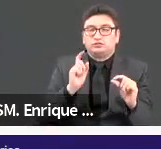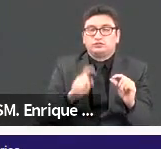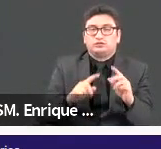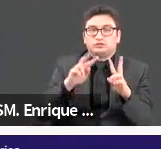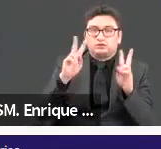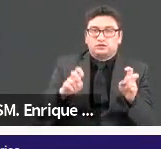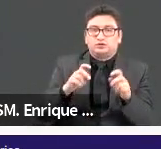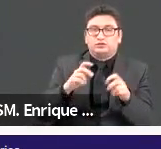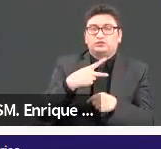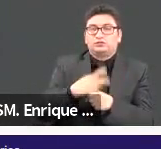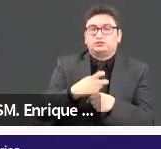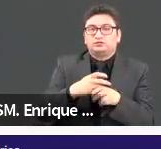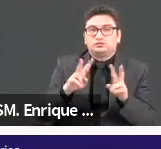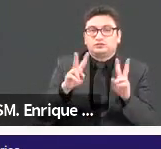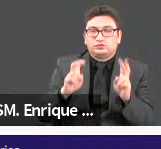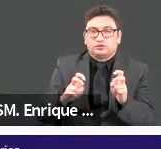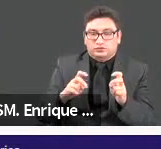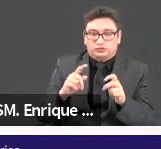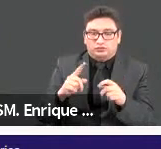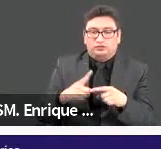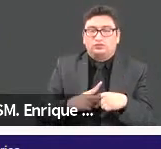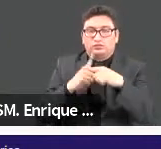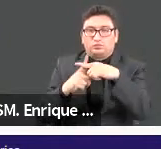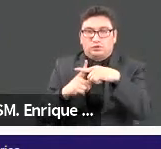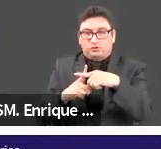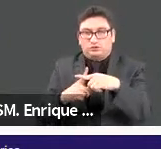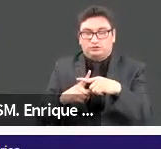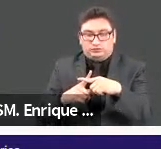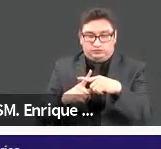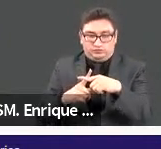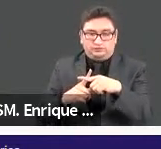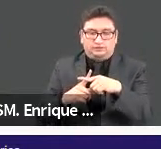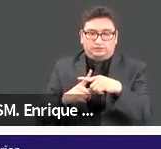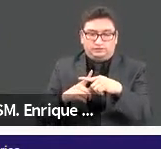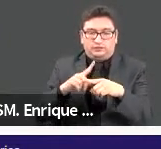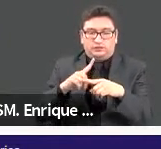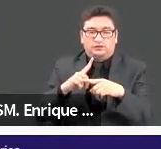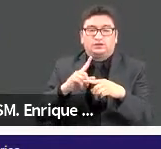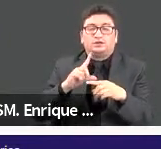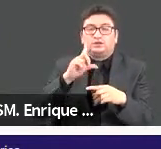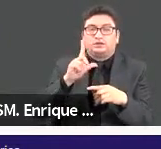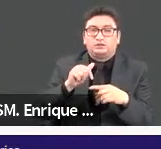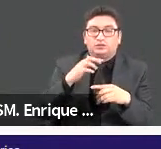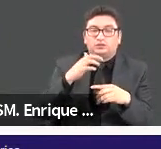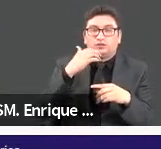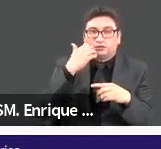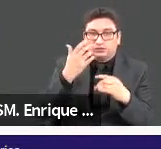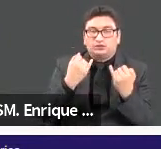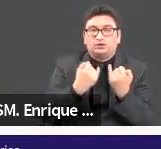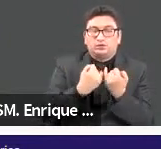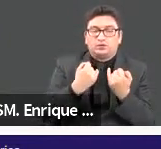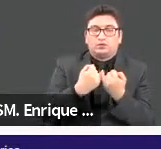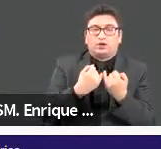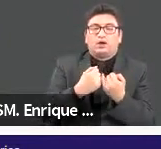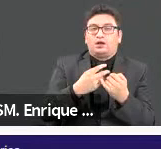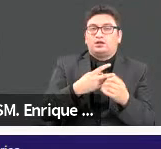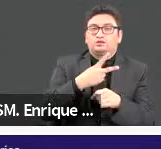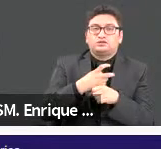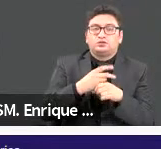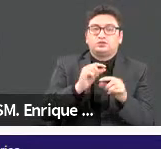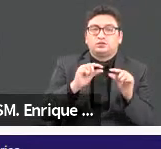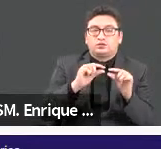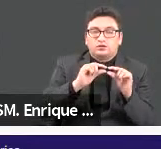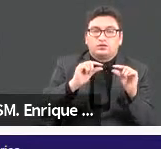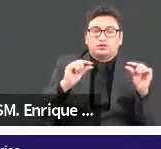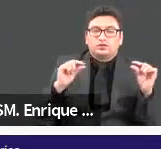clic para adicionar. Ahora también de sentencia queremos buscar la figura jurídica o